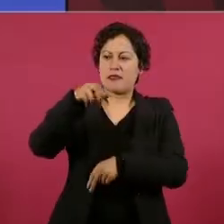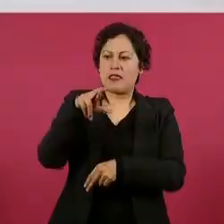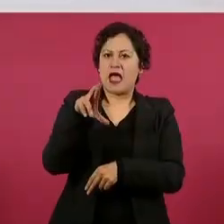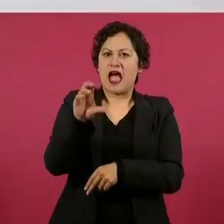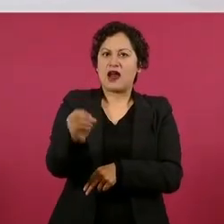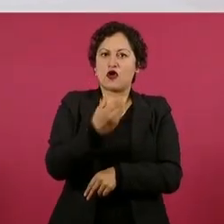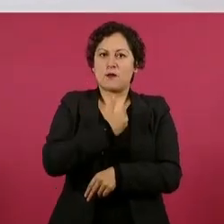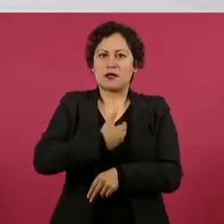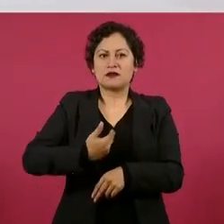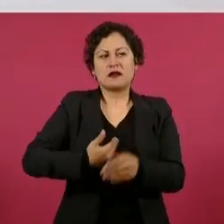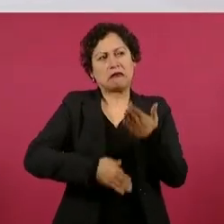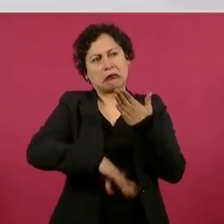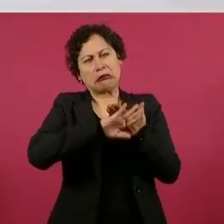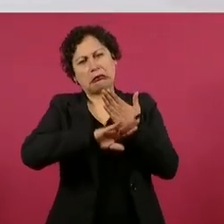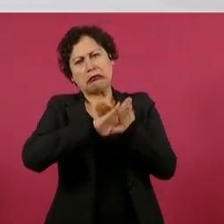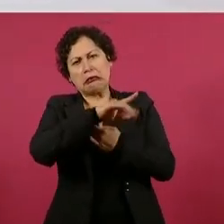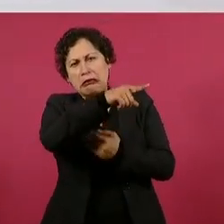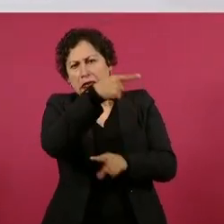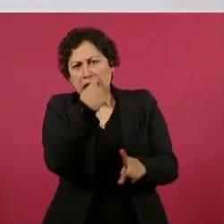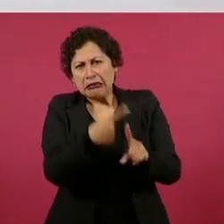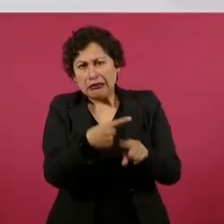Primero, porque